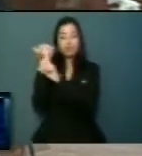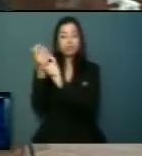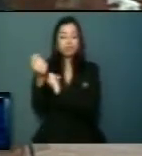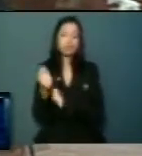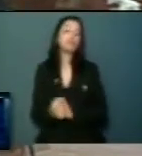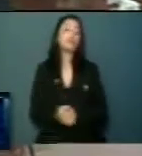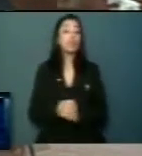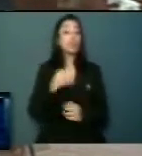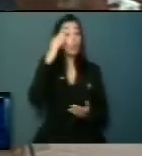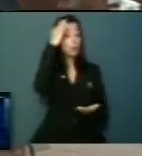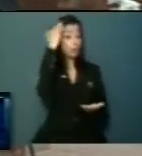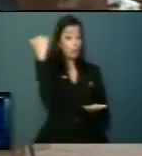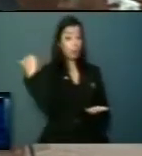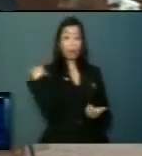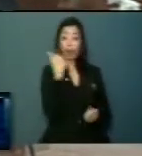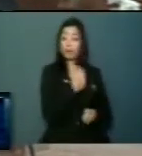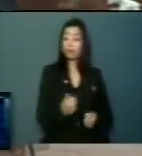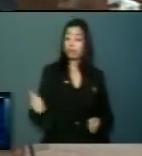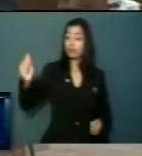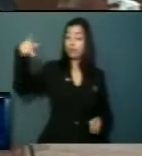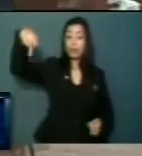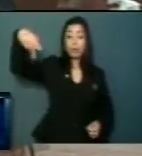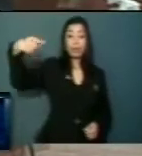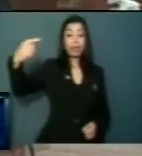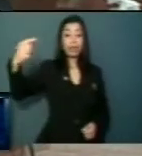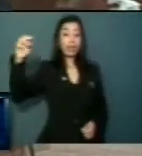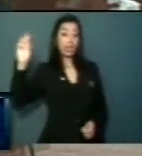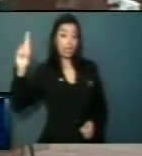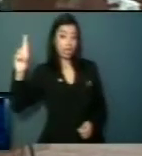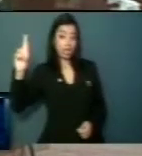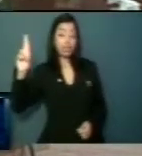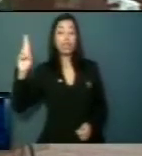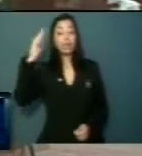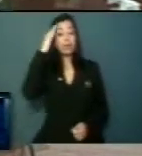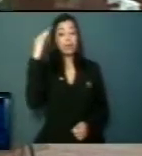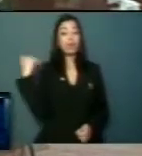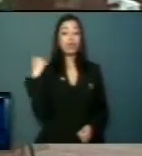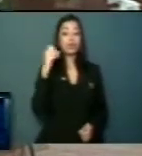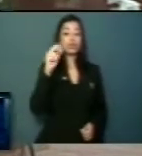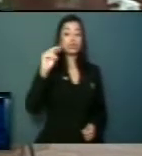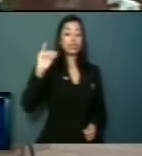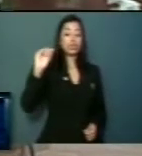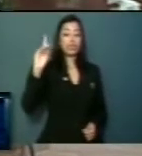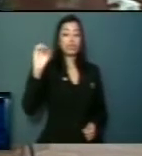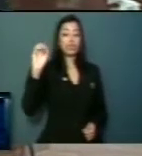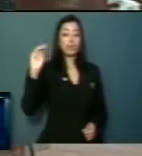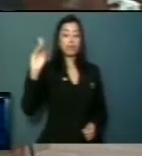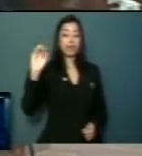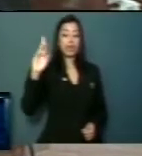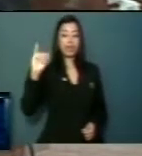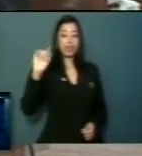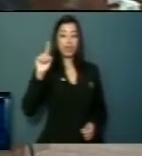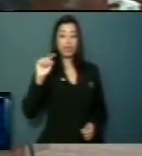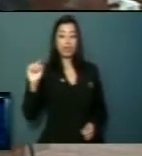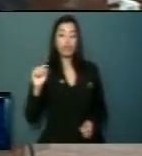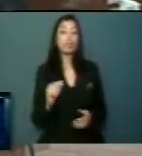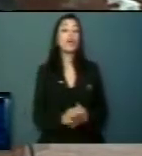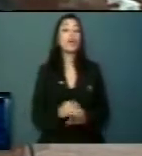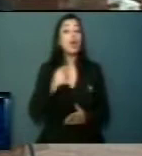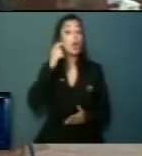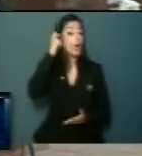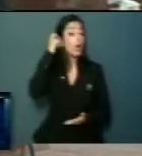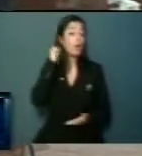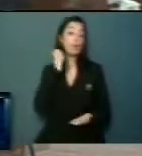señora procuradora general de la República, licenciada Sonia Cortés de Madrid, señor presidente